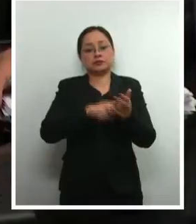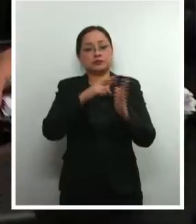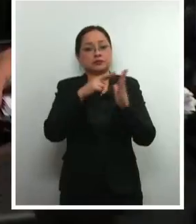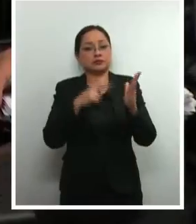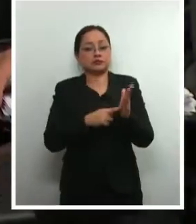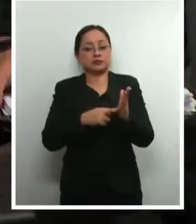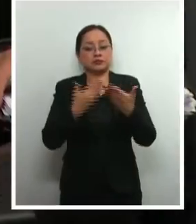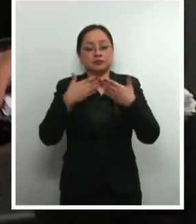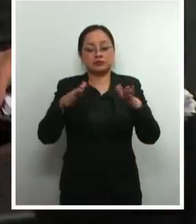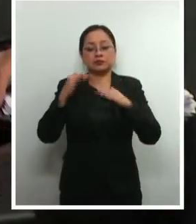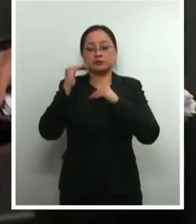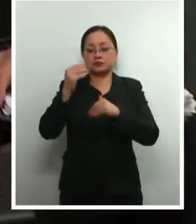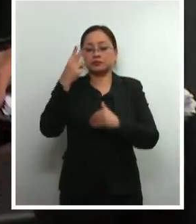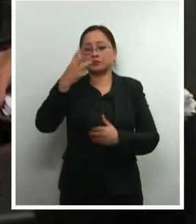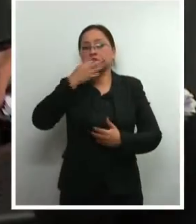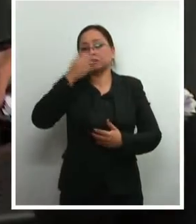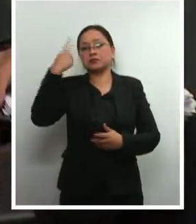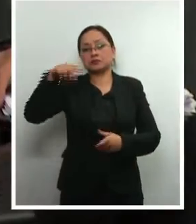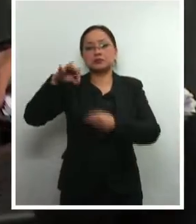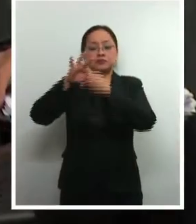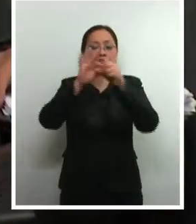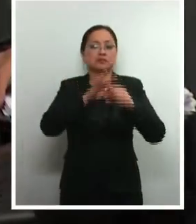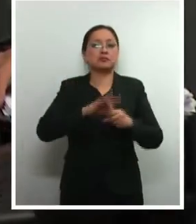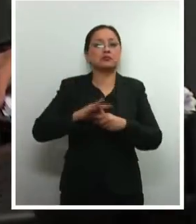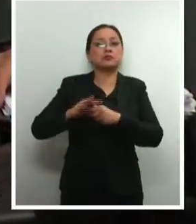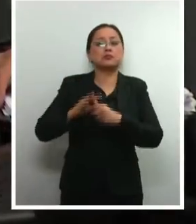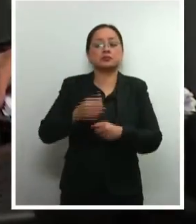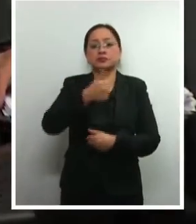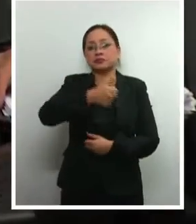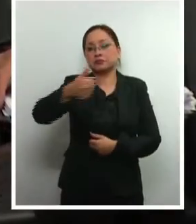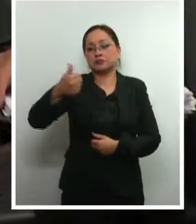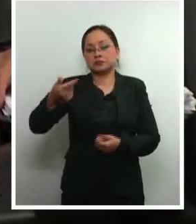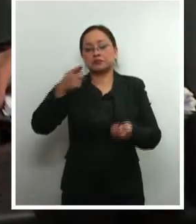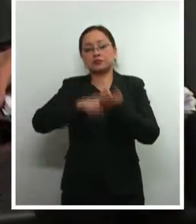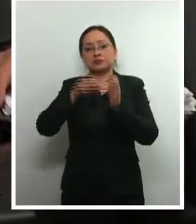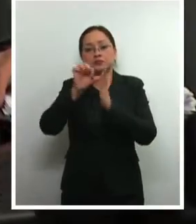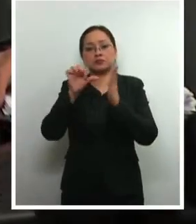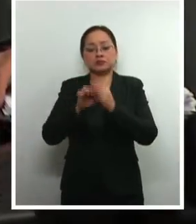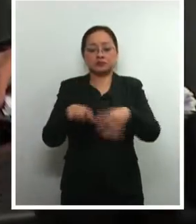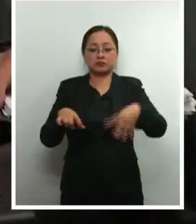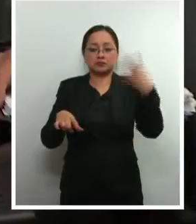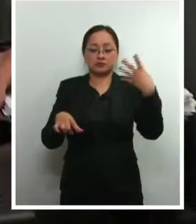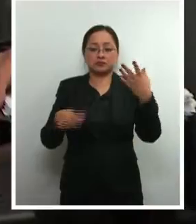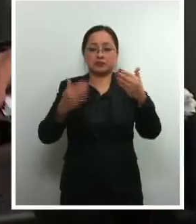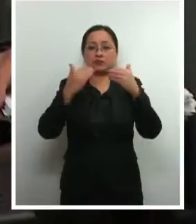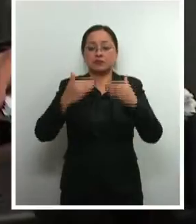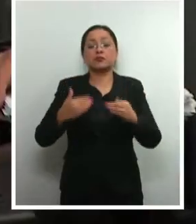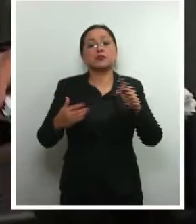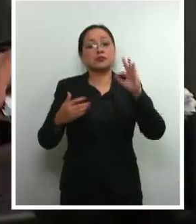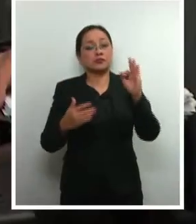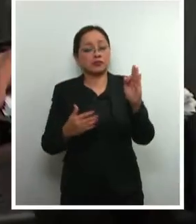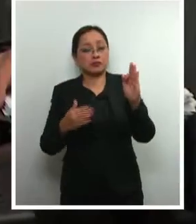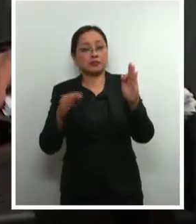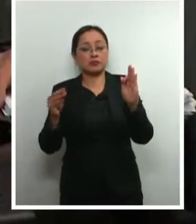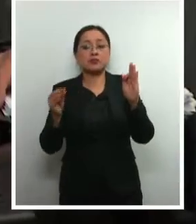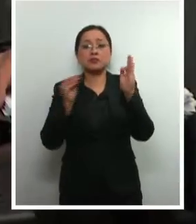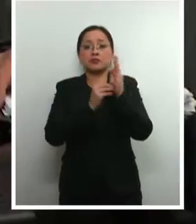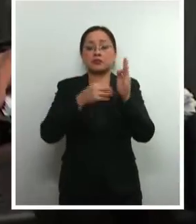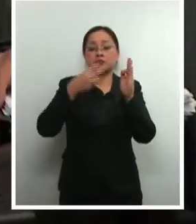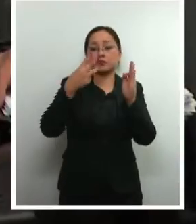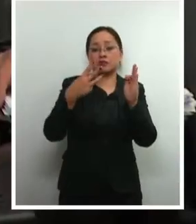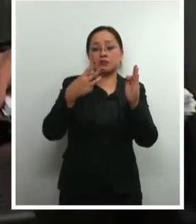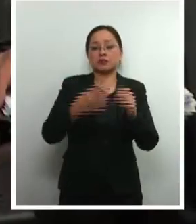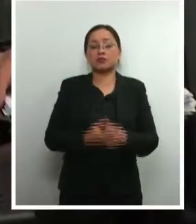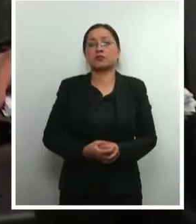Ábrase el sistema electrónico por 3 minutos para proceder a la votación del artículo 14, apartado F, numeral